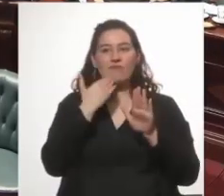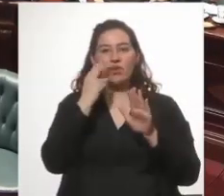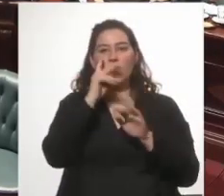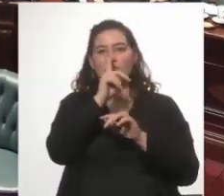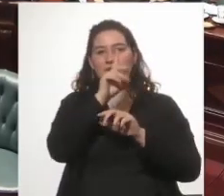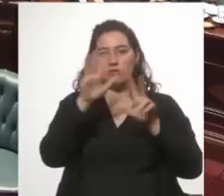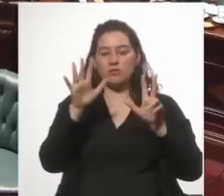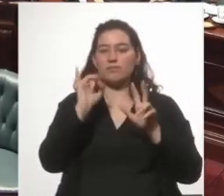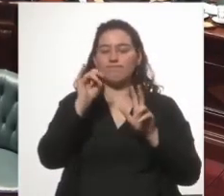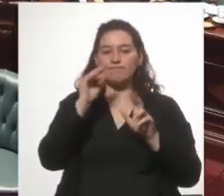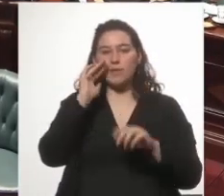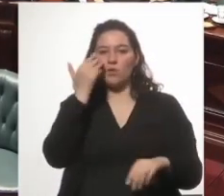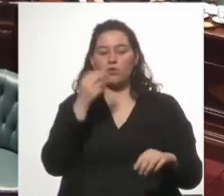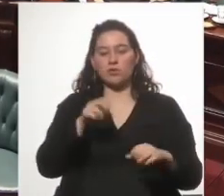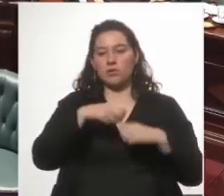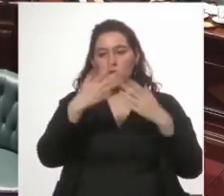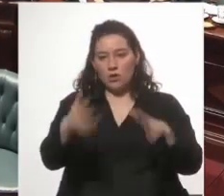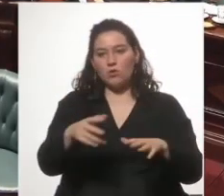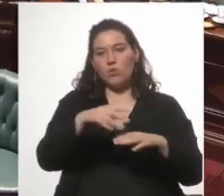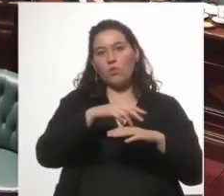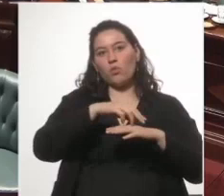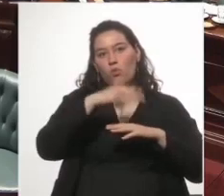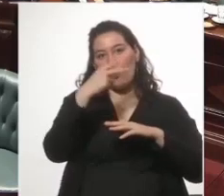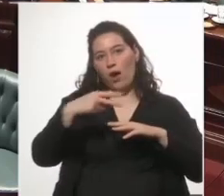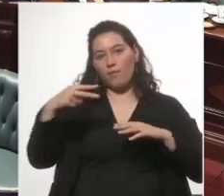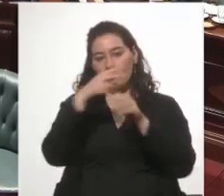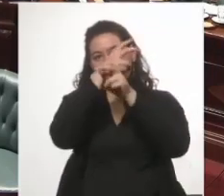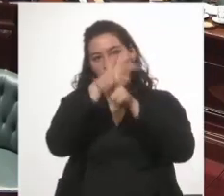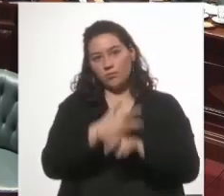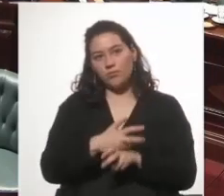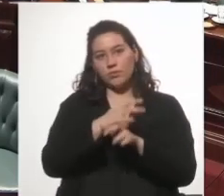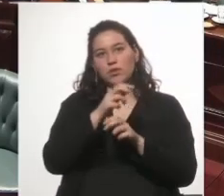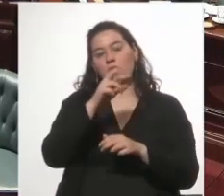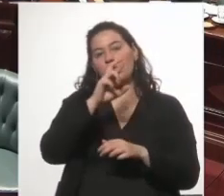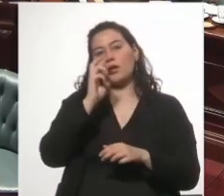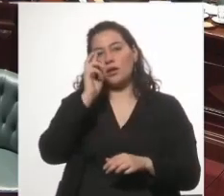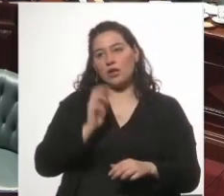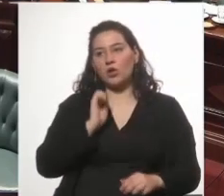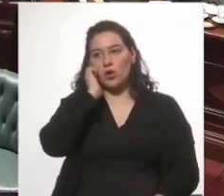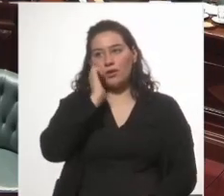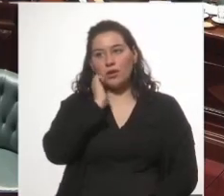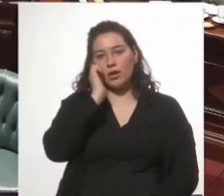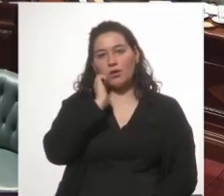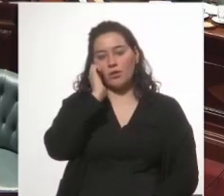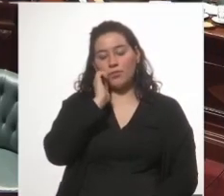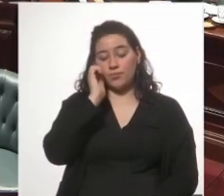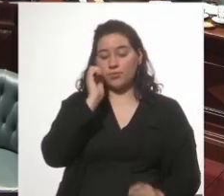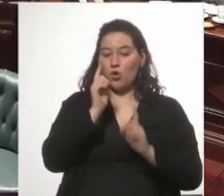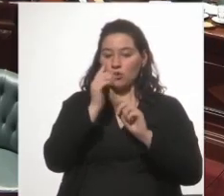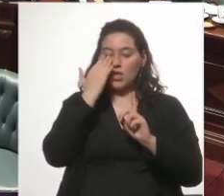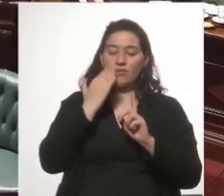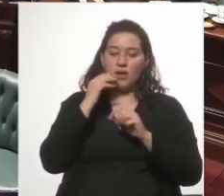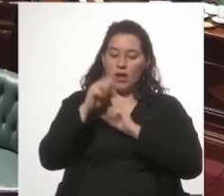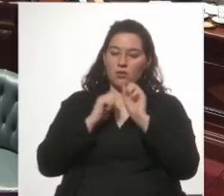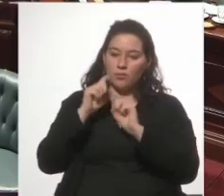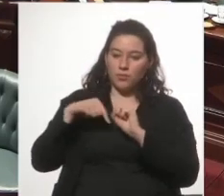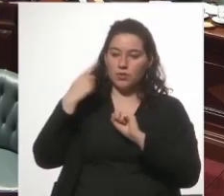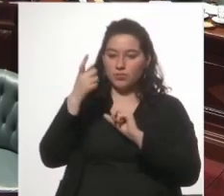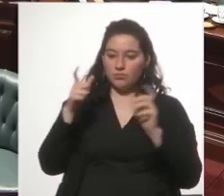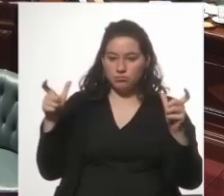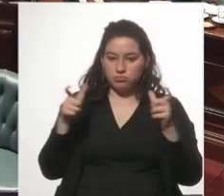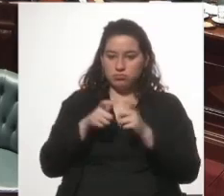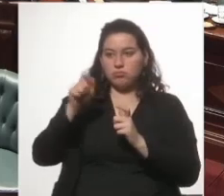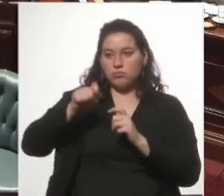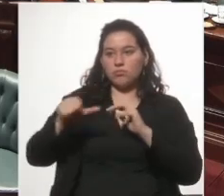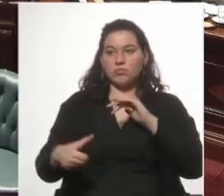haber arrojado el cuerpo del señor Gomenzoro a las aguas del Río Negro. El 11 de abril siguiente, los integrantes del tribunal se reúnen con su